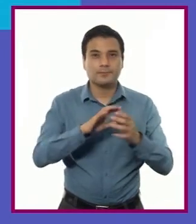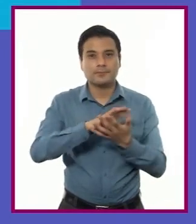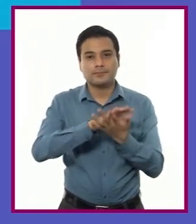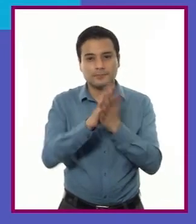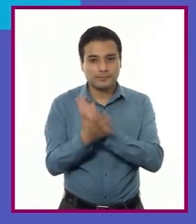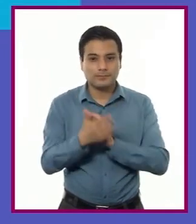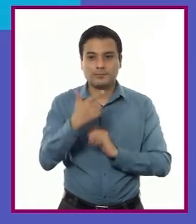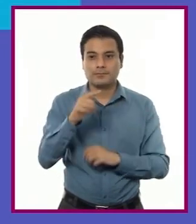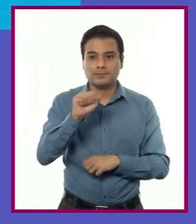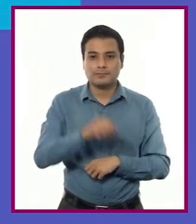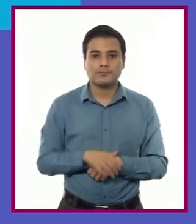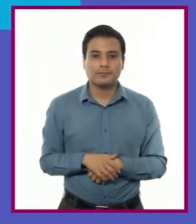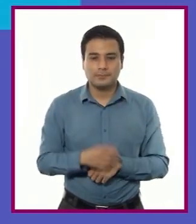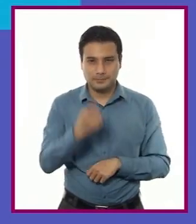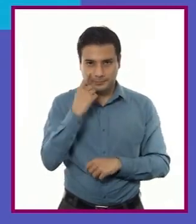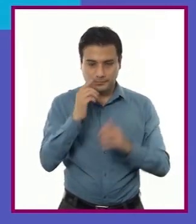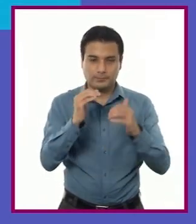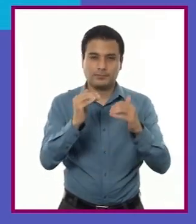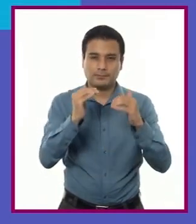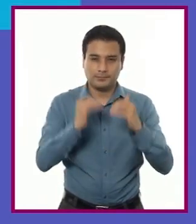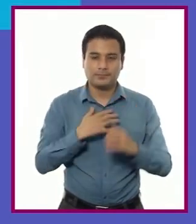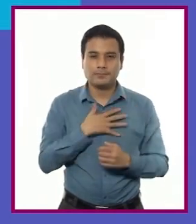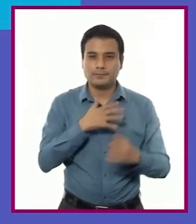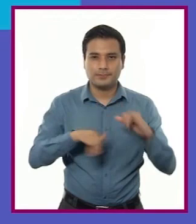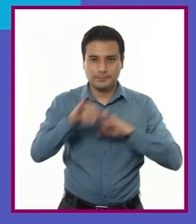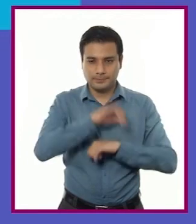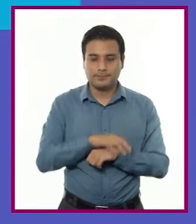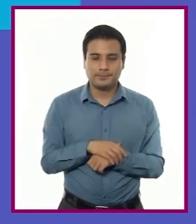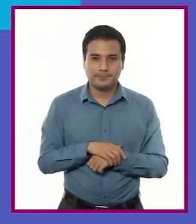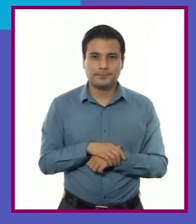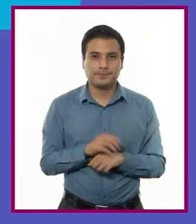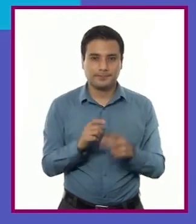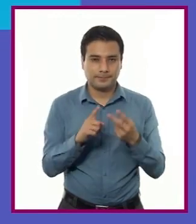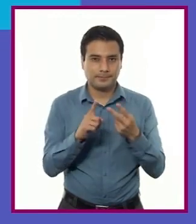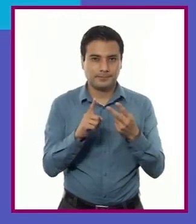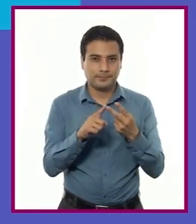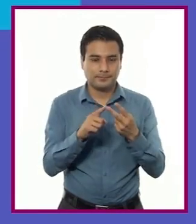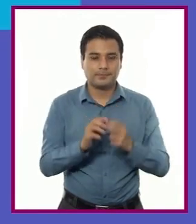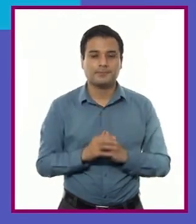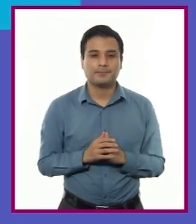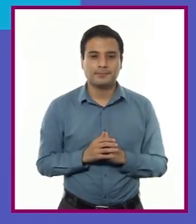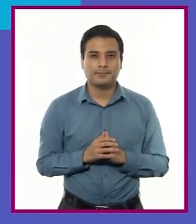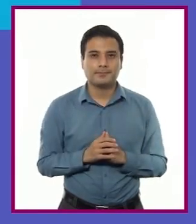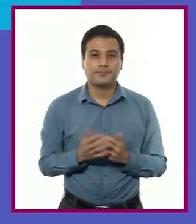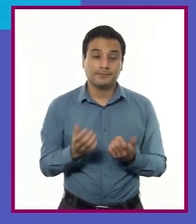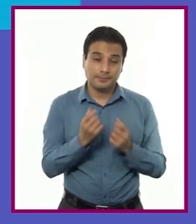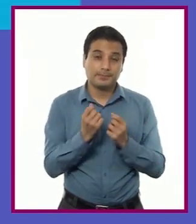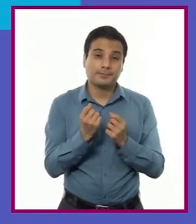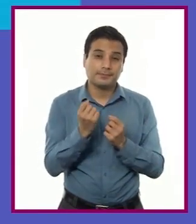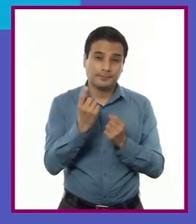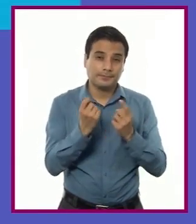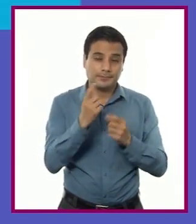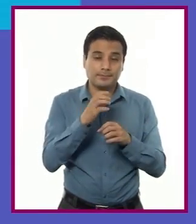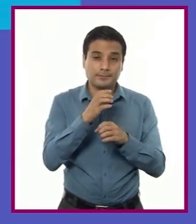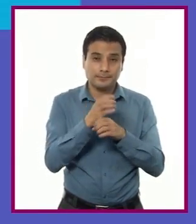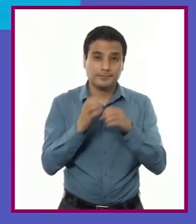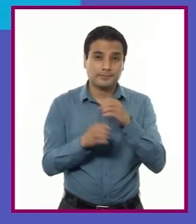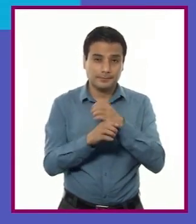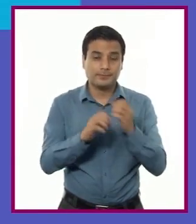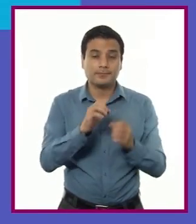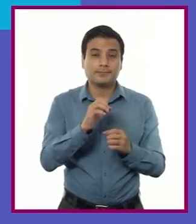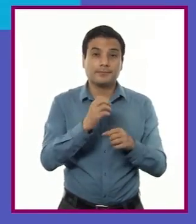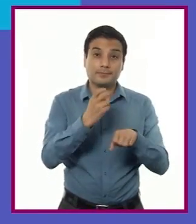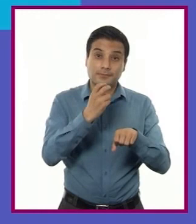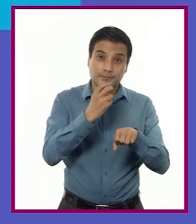fenómeno, hagamos el siguiente experimento. Inciso B. Algunas sustancias pueden pasar directamente